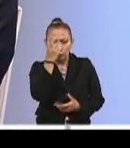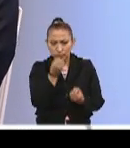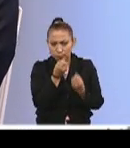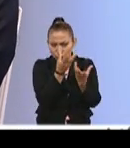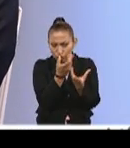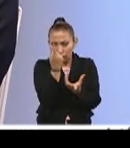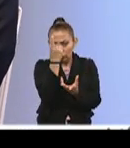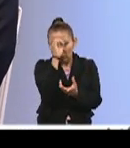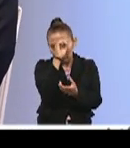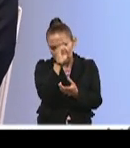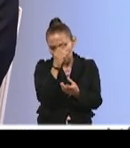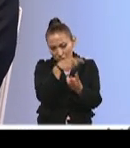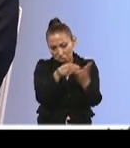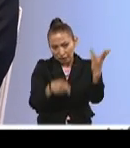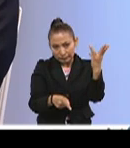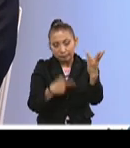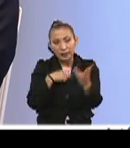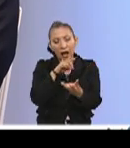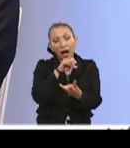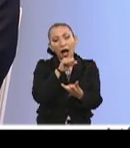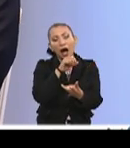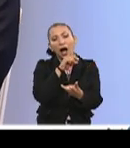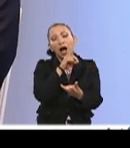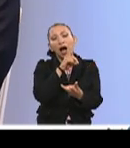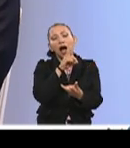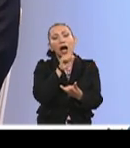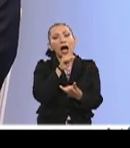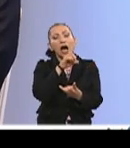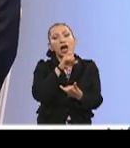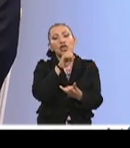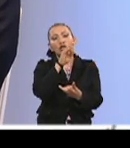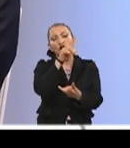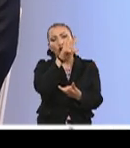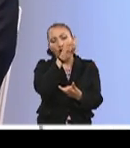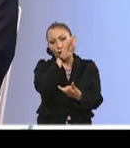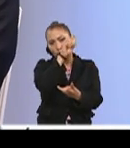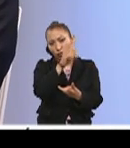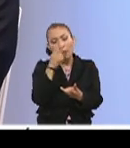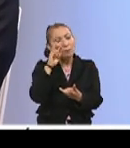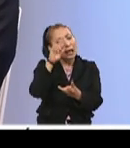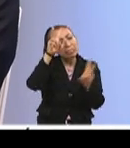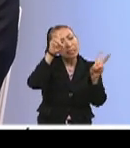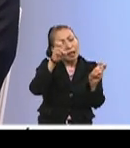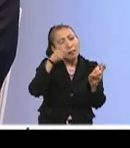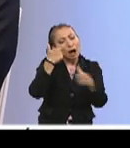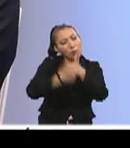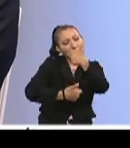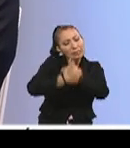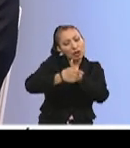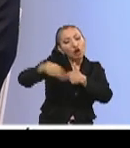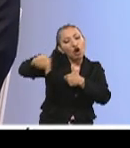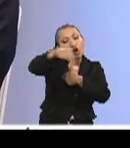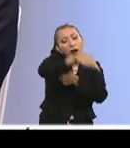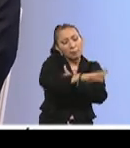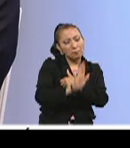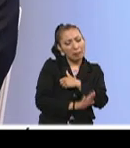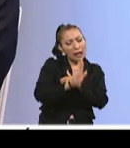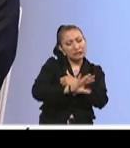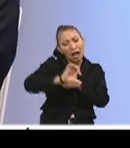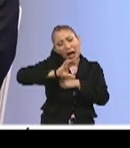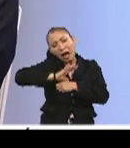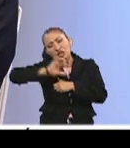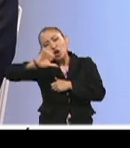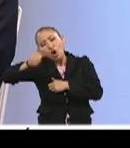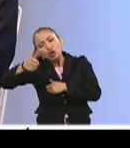a los tres mis impresiones. Adolfo, creo que hay que revisar el tema de los competidores. Pareciera que hay